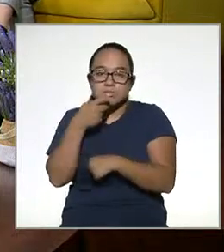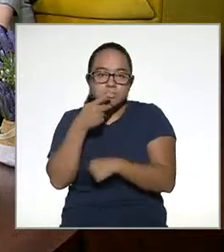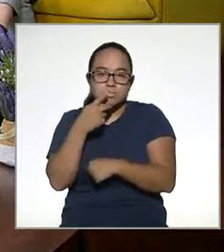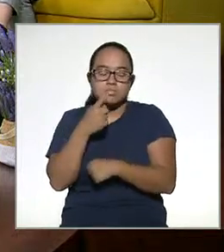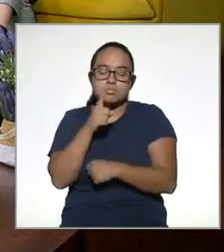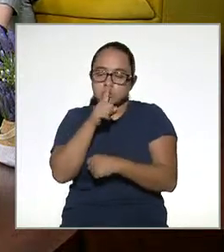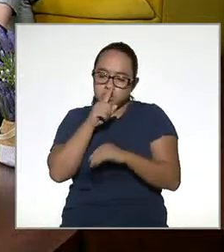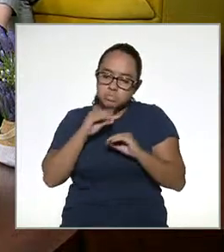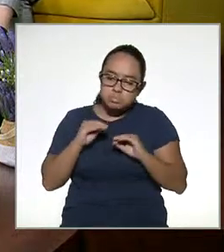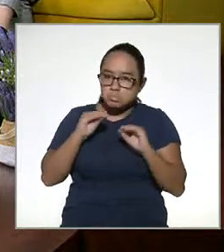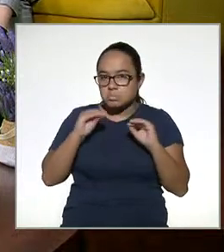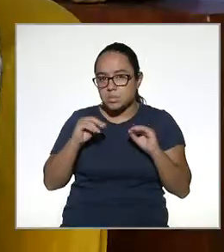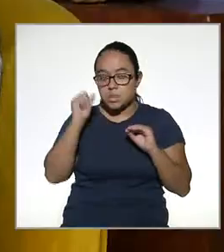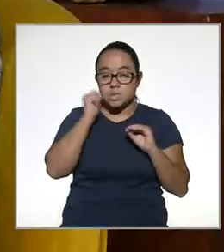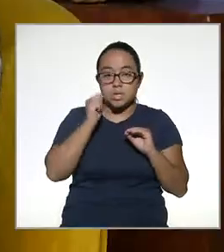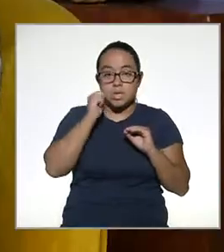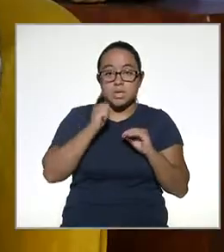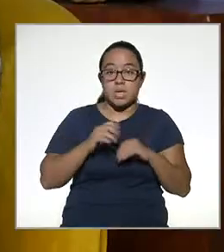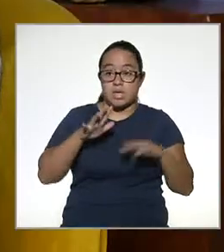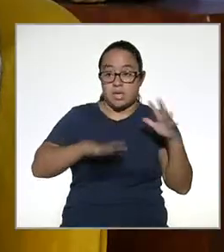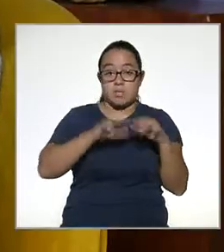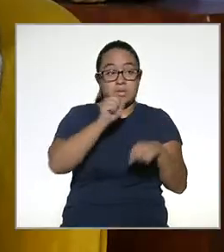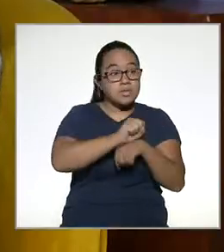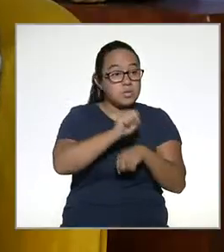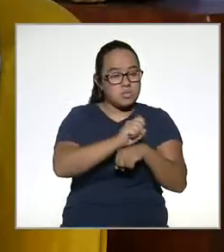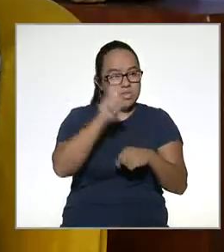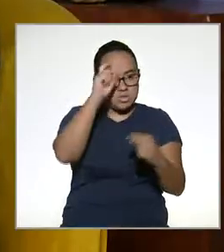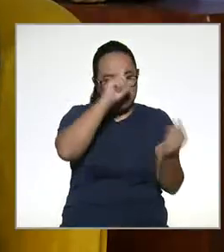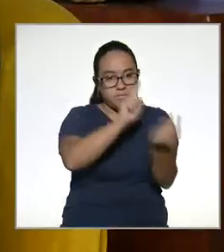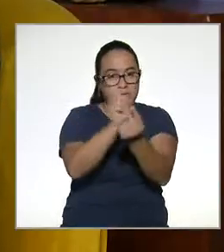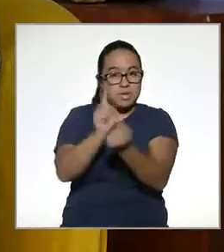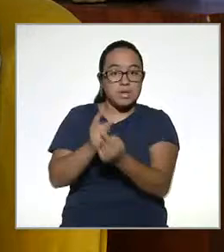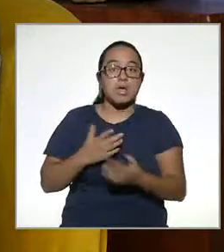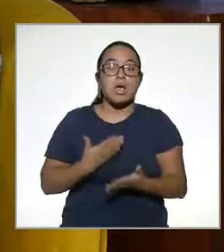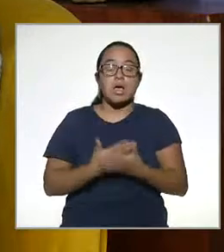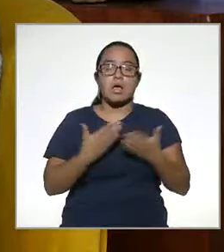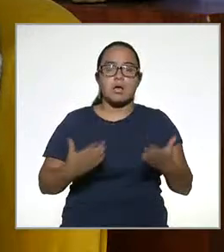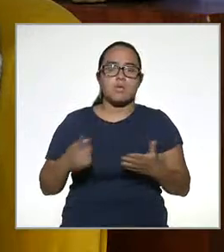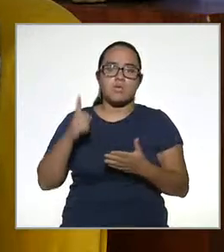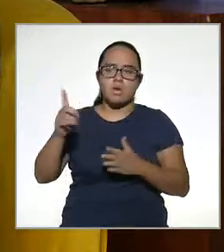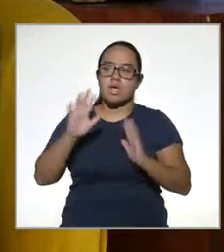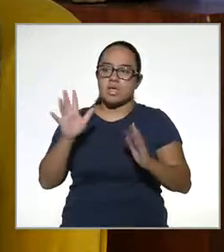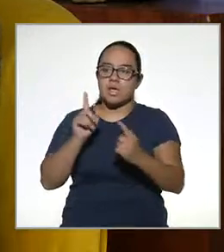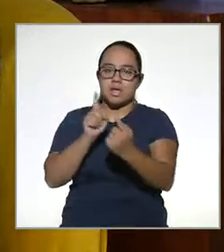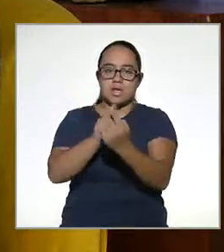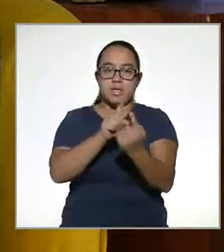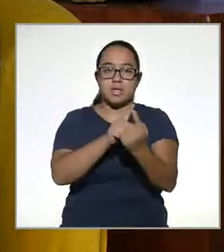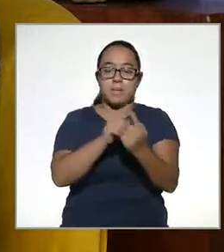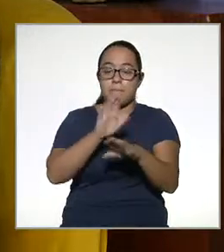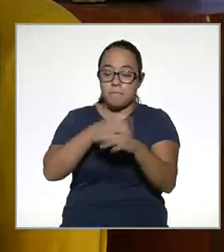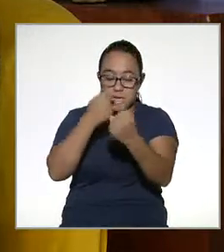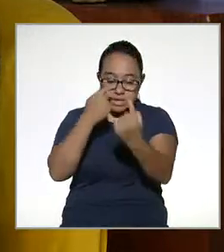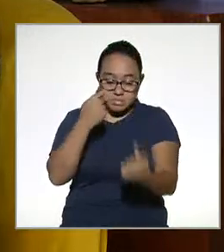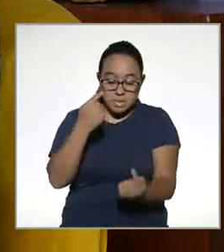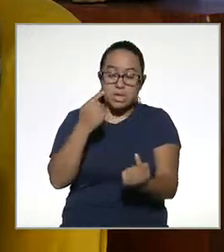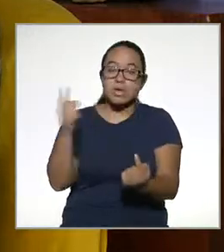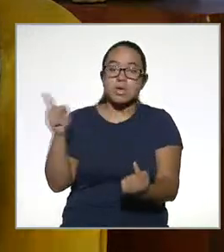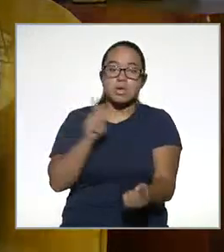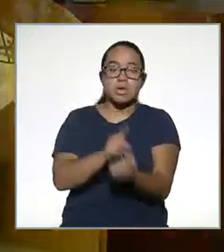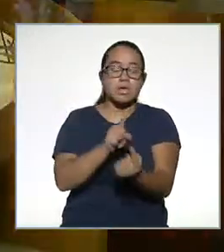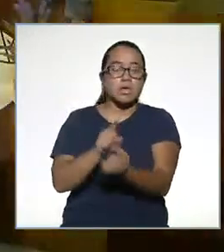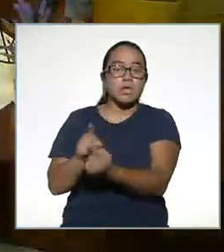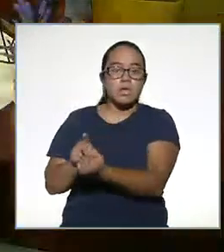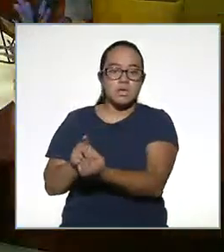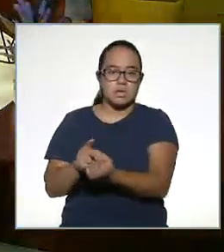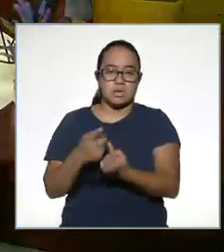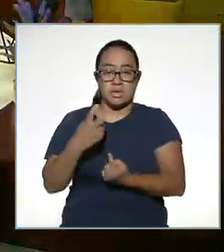muy callado. Eso le costaba mucho en la secundaria. Él ahora ha comenzado a socializar con niños mucho más pequeños que él. Esto